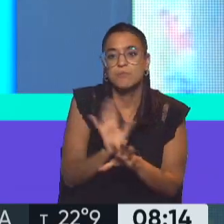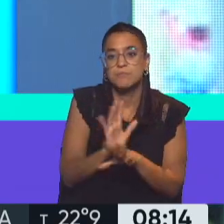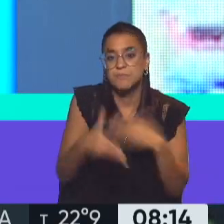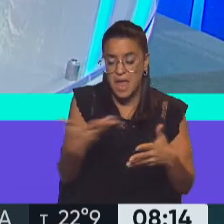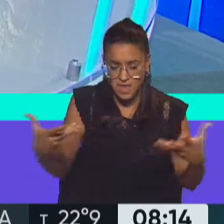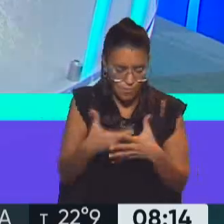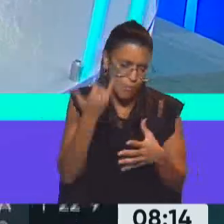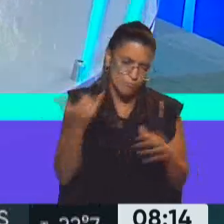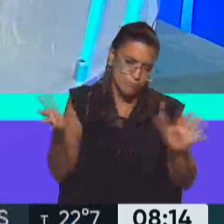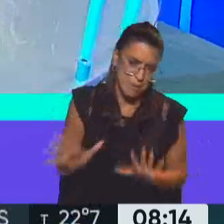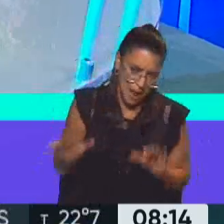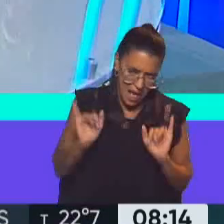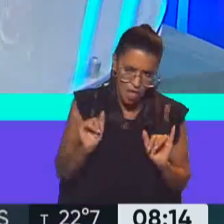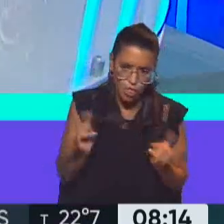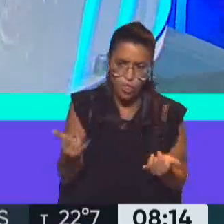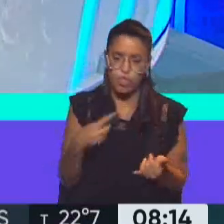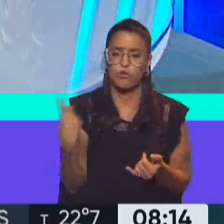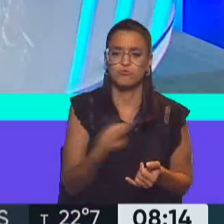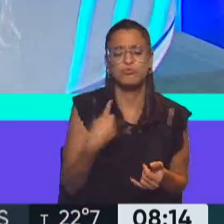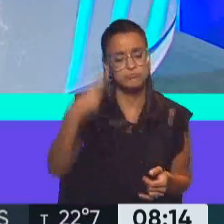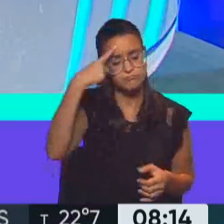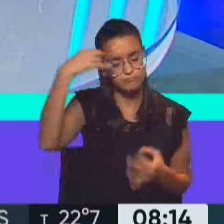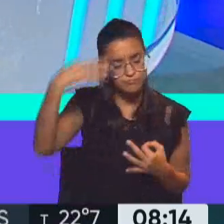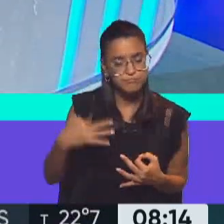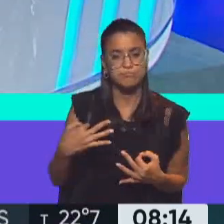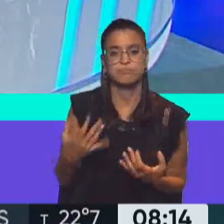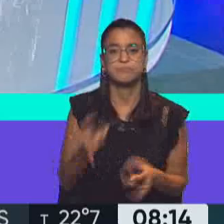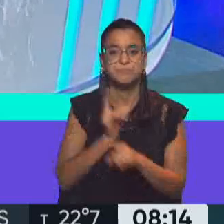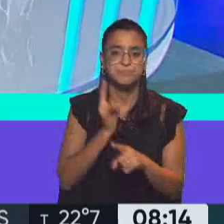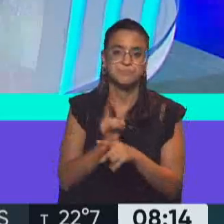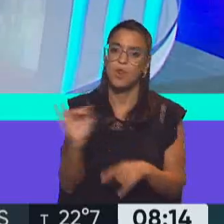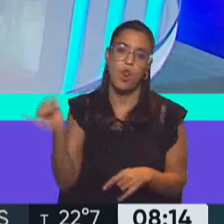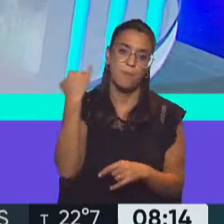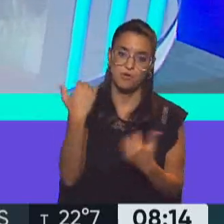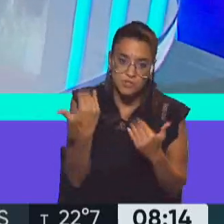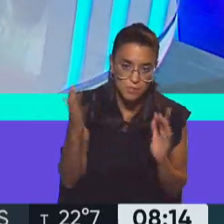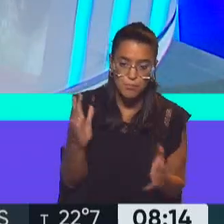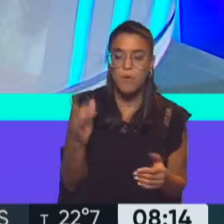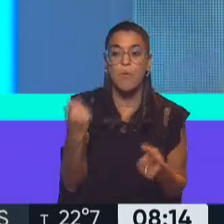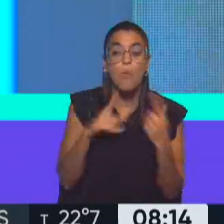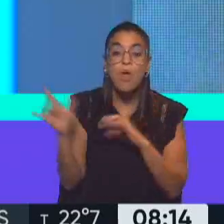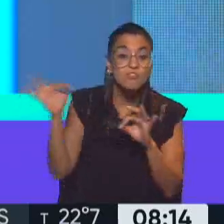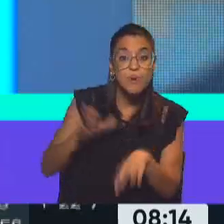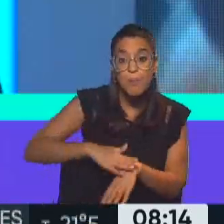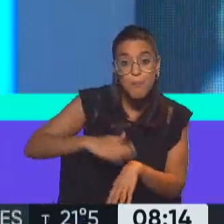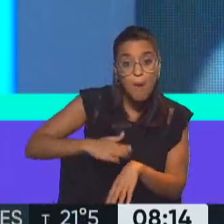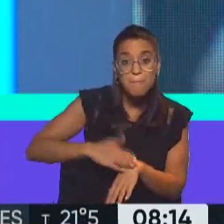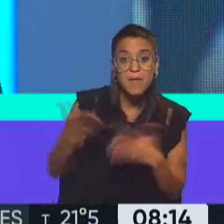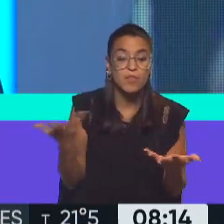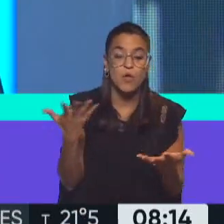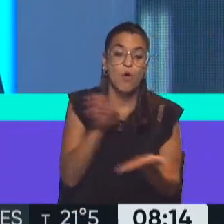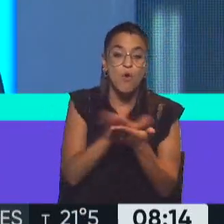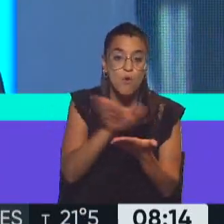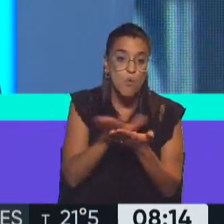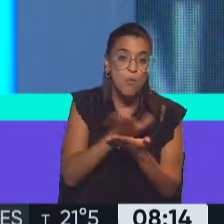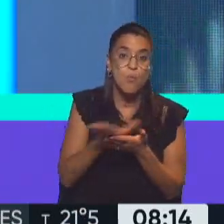está preparado. Yo creo que estamos todos concientizados siempre que vamos a hacer lo mejor posible cuando llegan los momentos de las